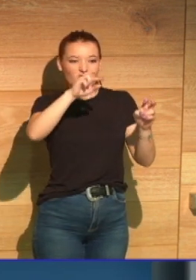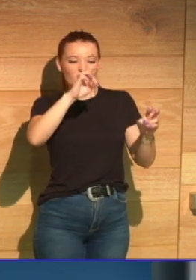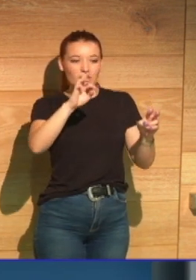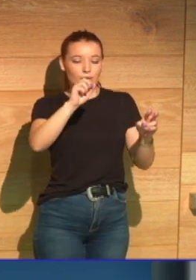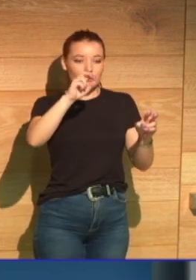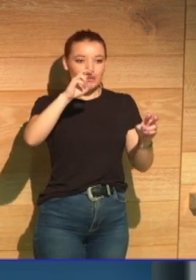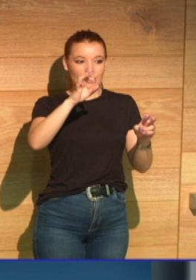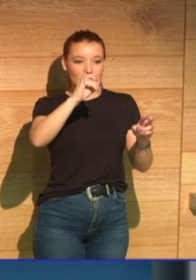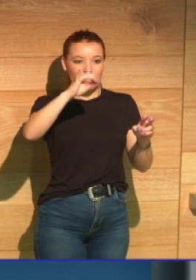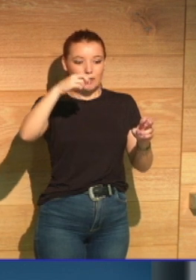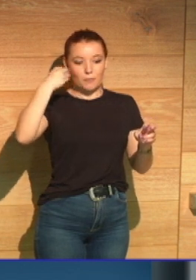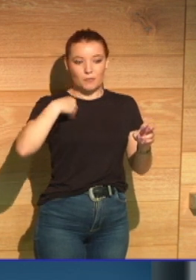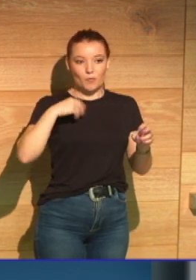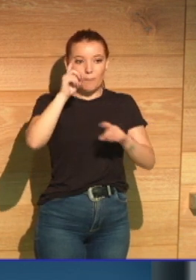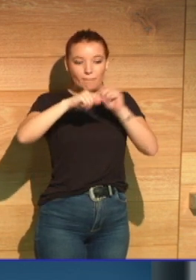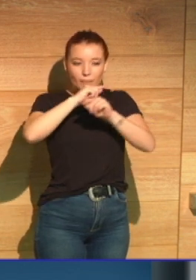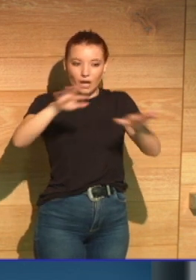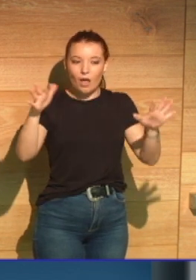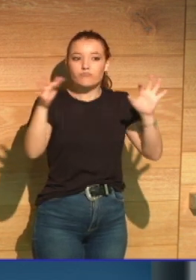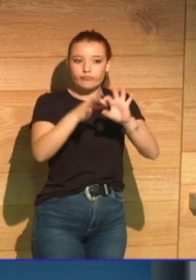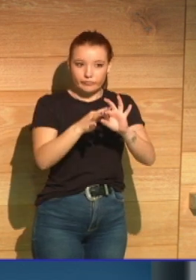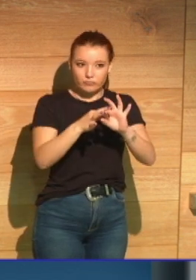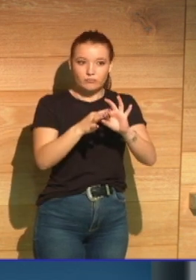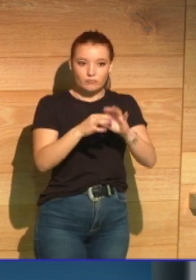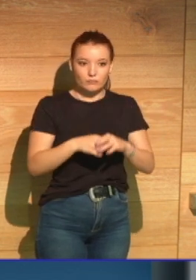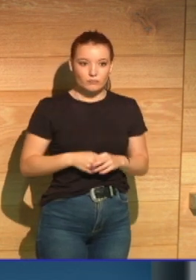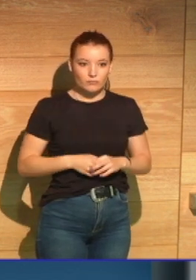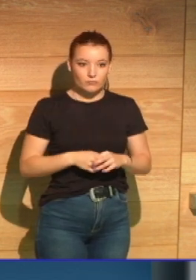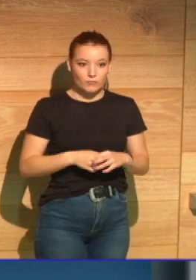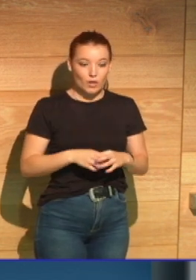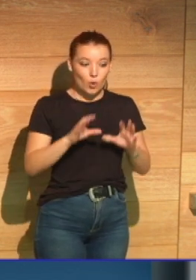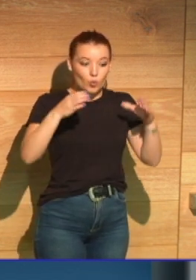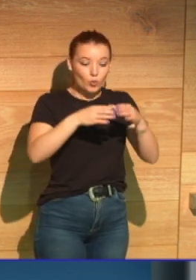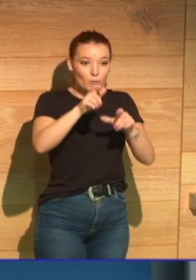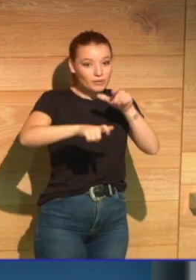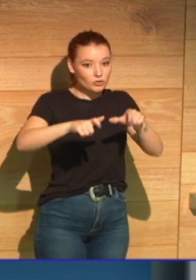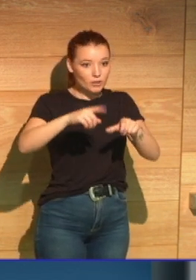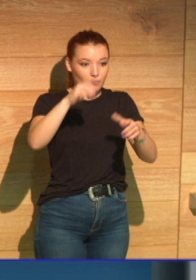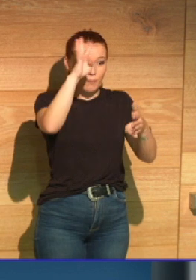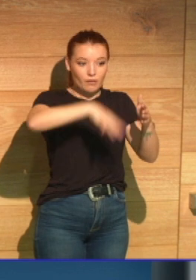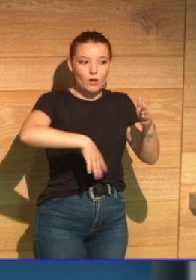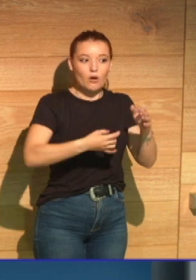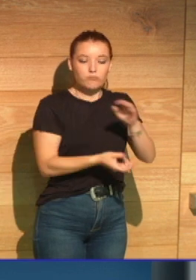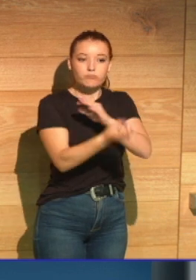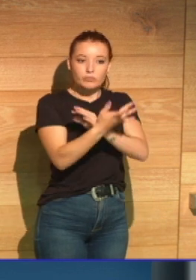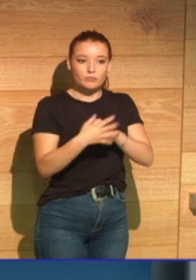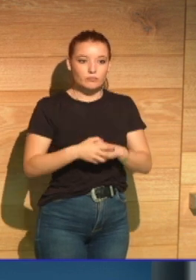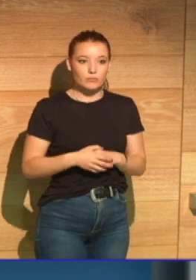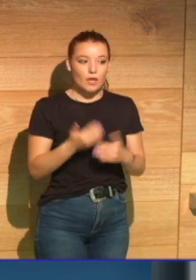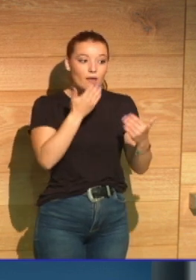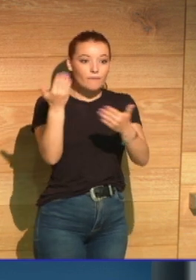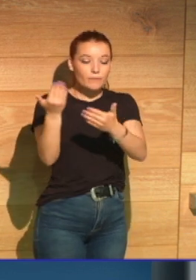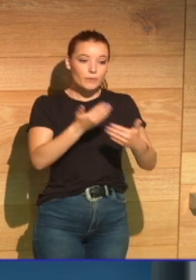con relación a la pandemia, desarrollados por este grupo de jóvenes de Barcelona, y que invitaron a un montón de personas alrededor del mundo